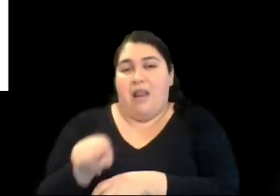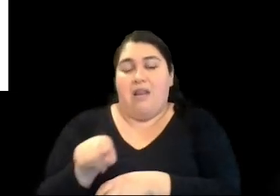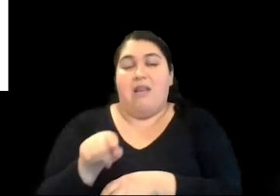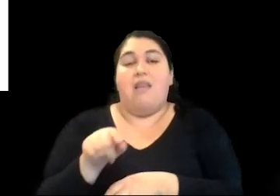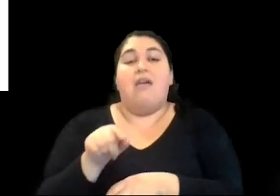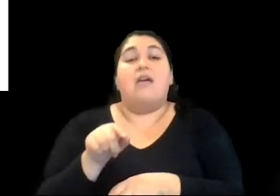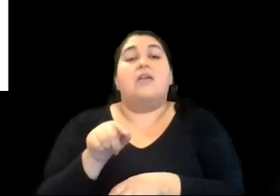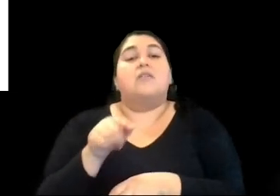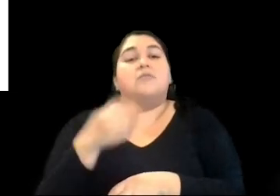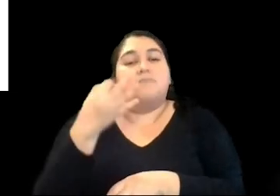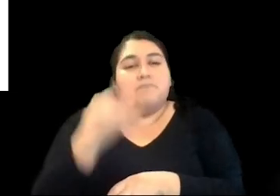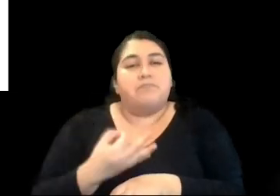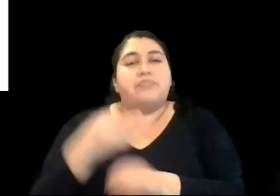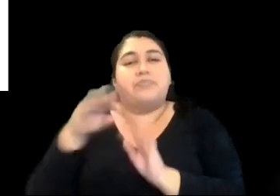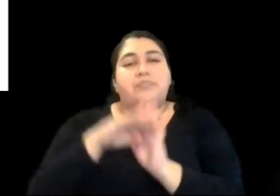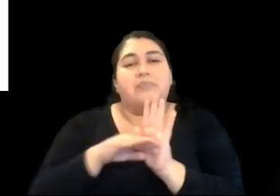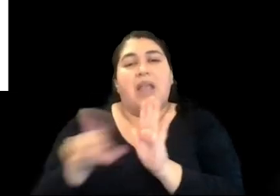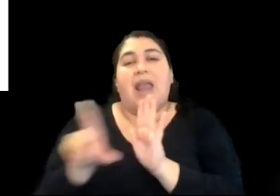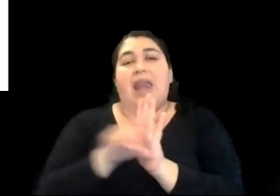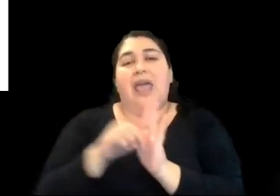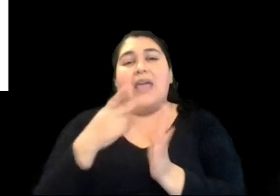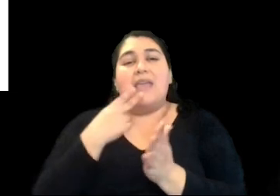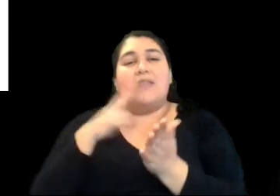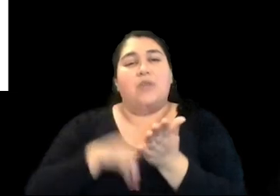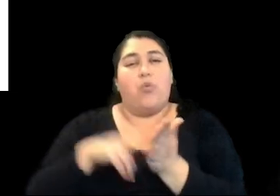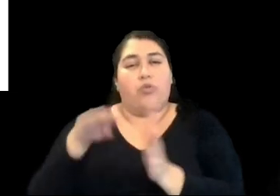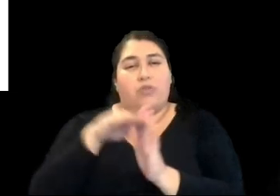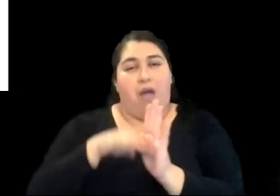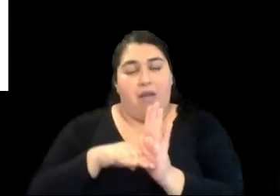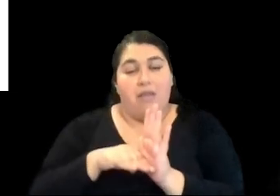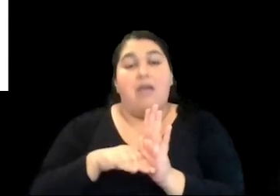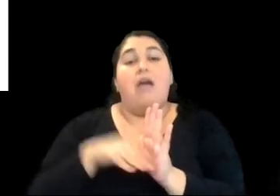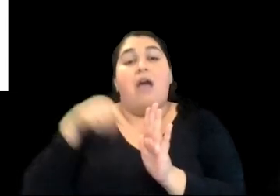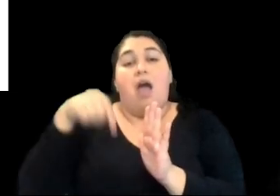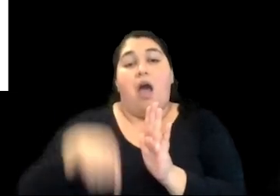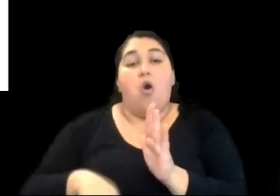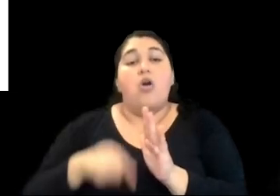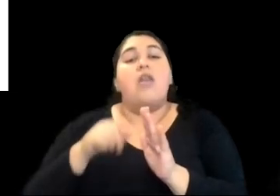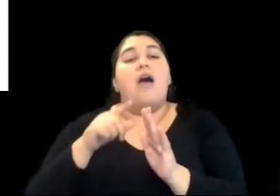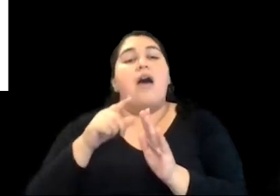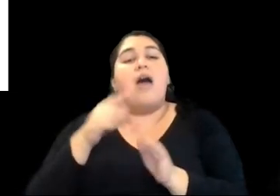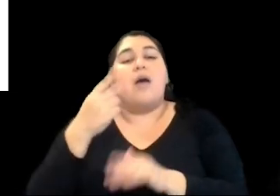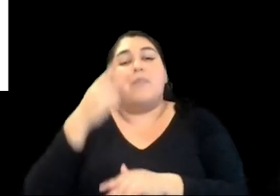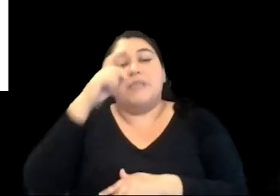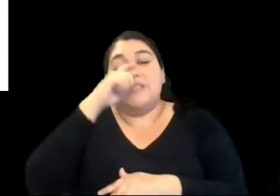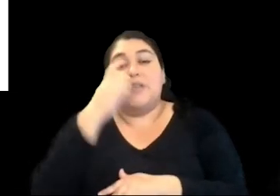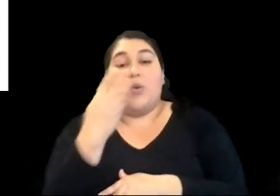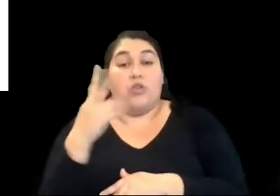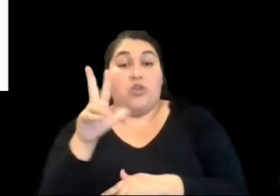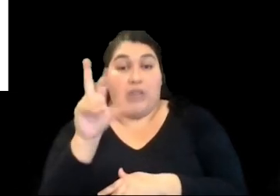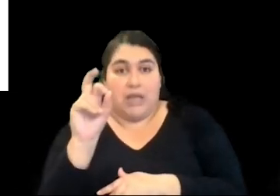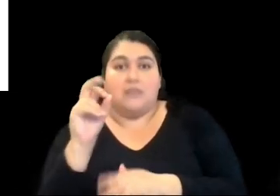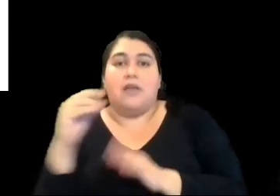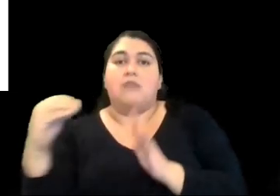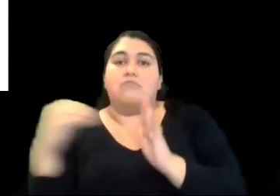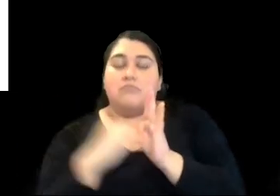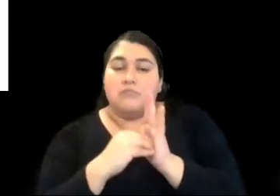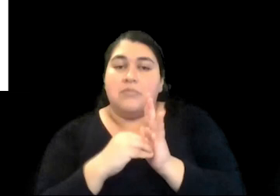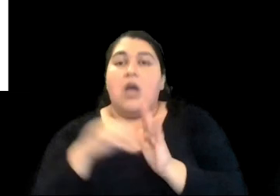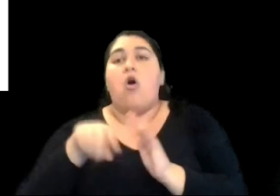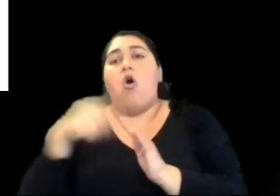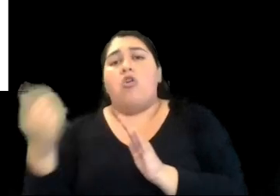delitos establecidos en la ley penal tributaria, que hoy en día están regulados en el título 9 de la 27430, pero que tuvieron antecedentes en otras